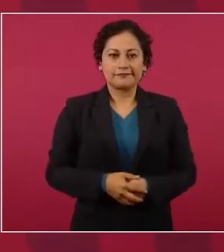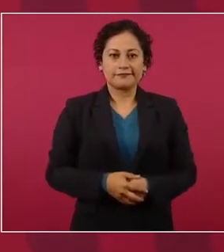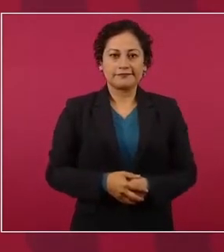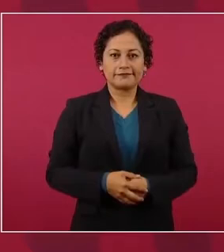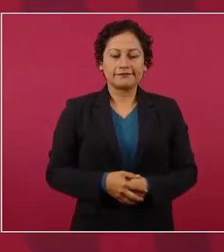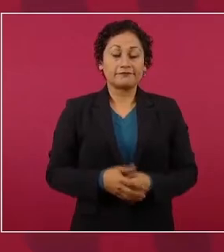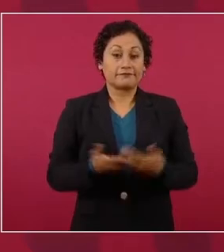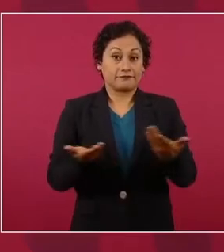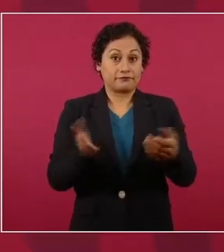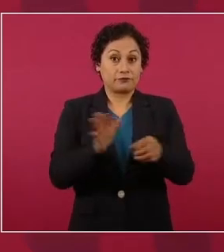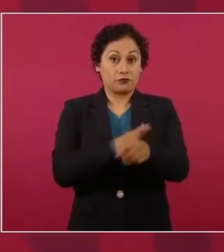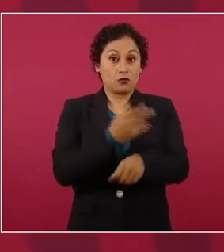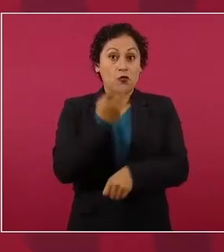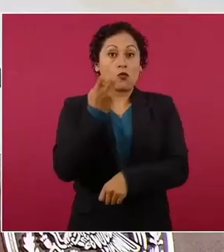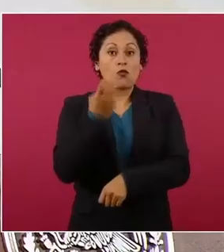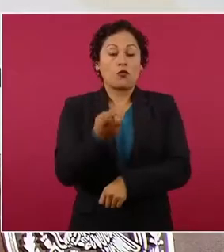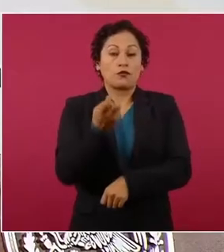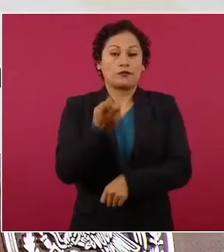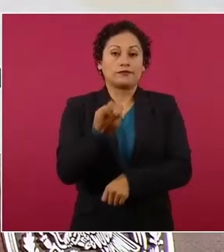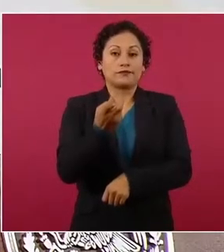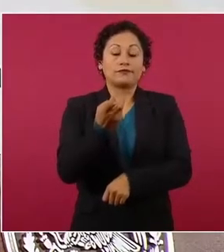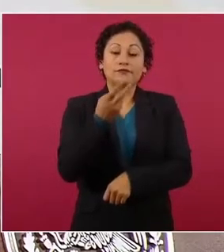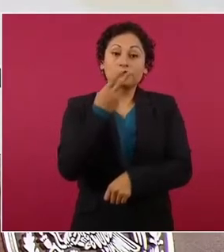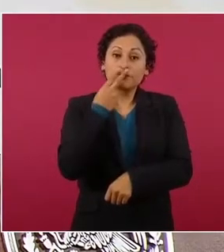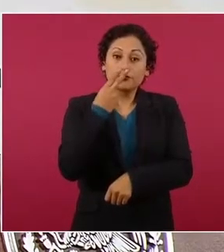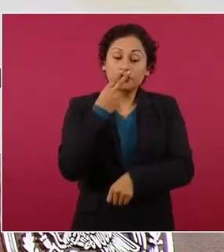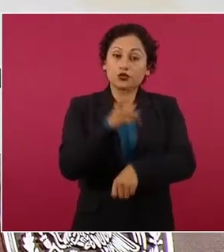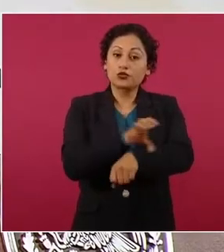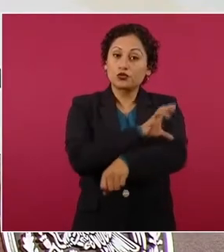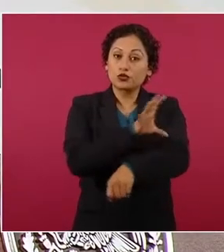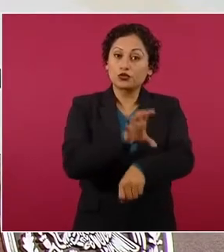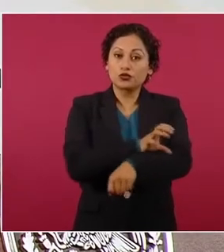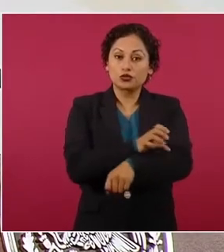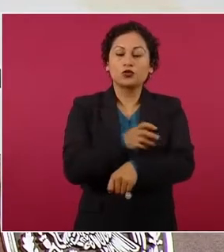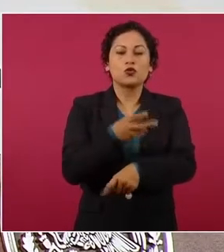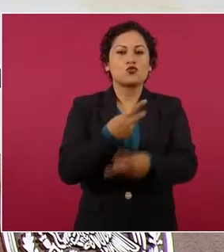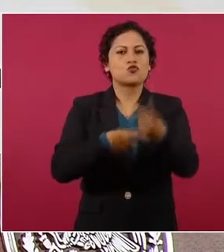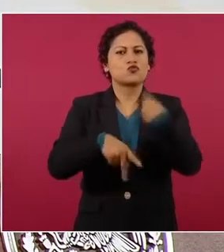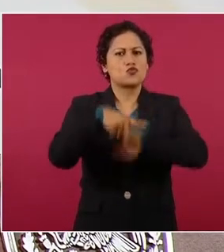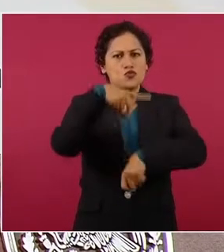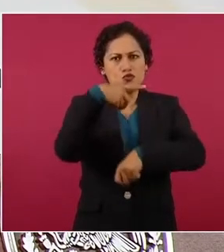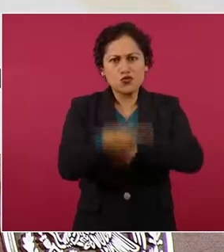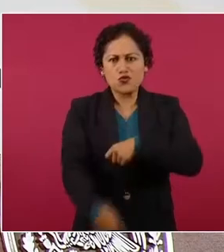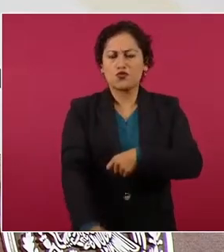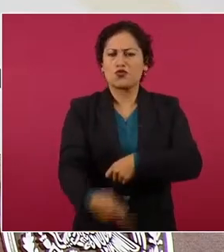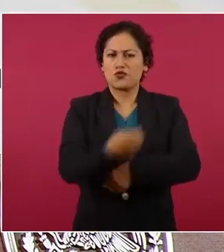sobre el daño que causan los vapeadores,